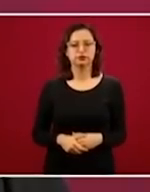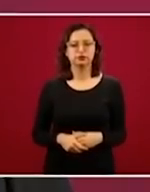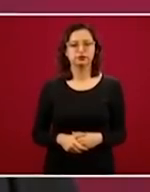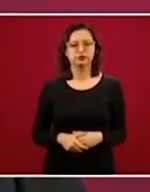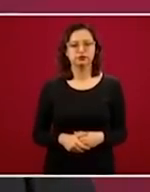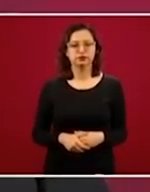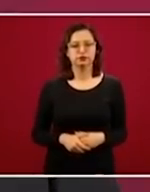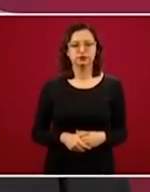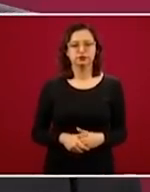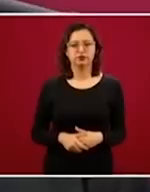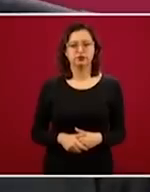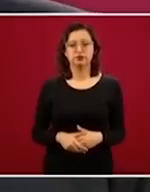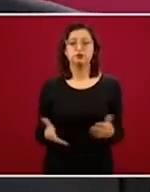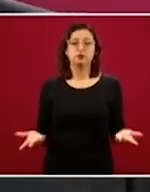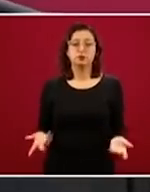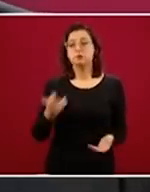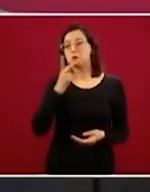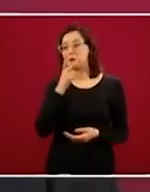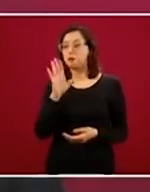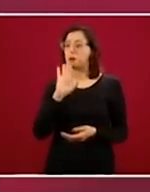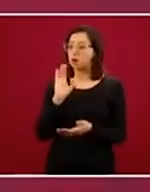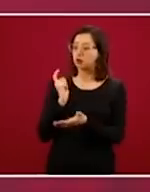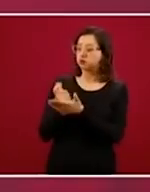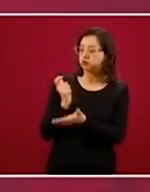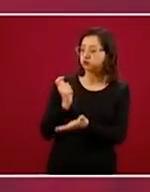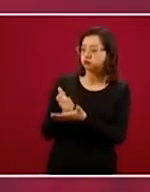hay buenos salarios